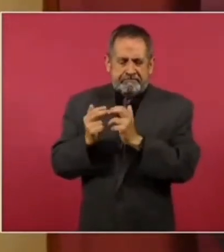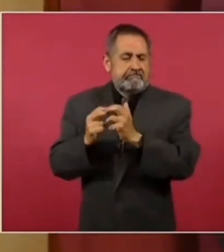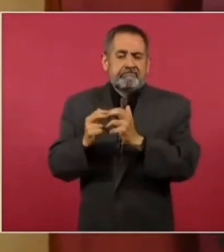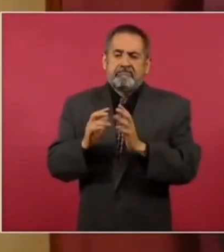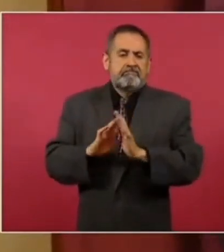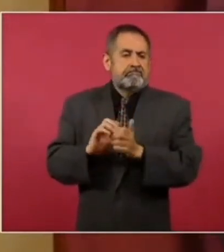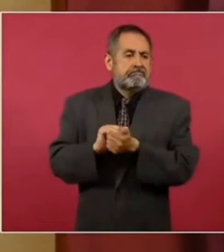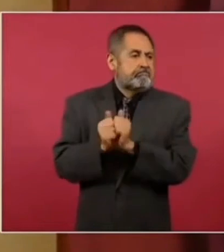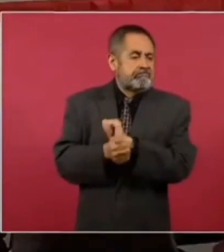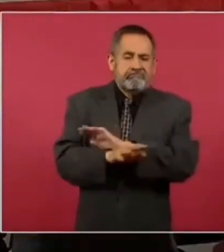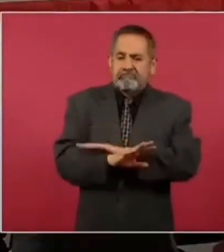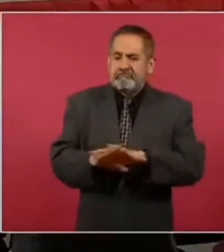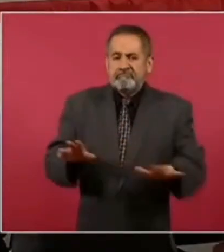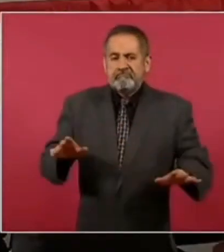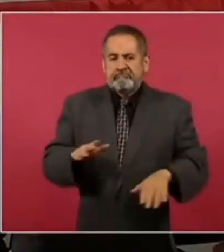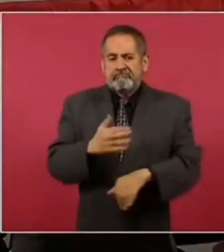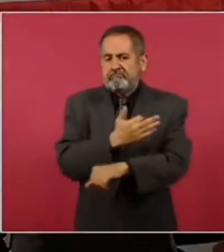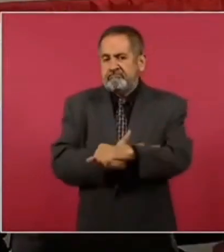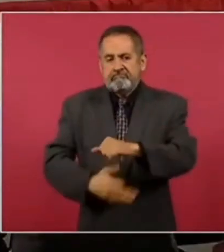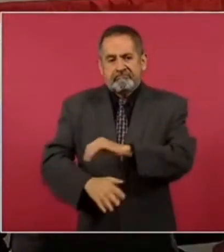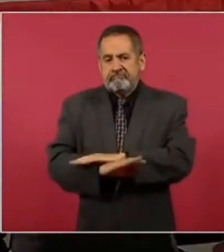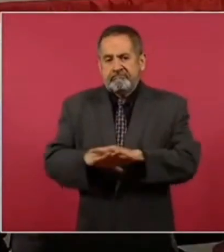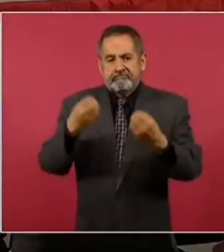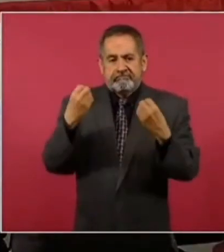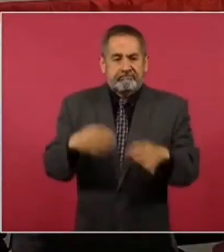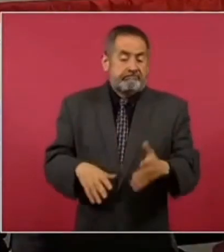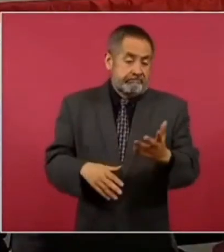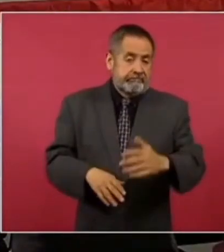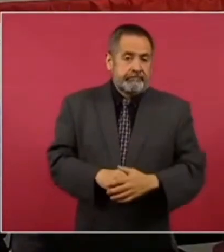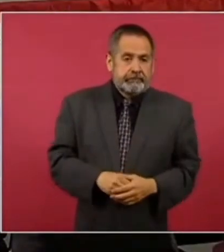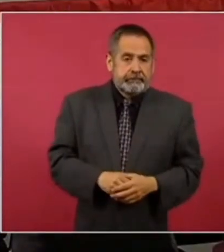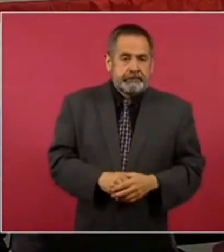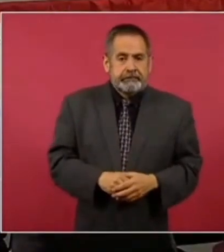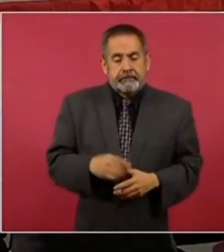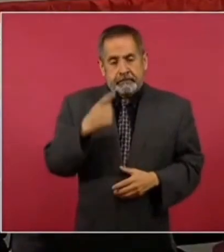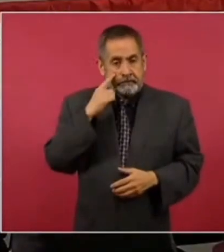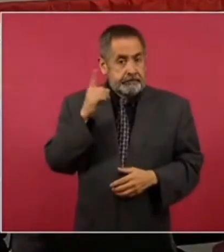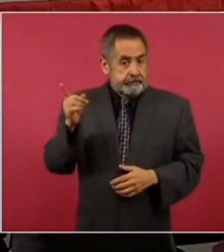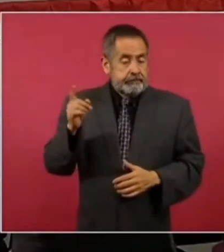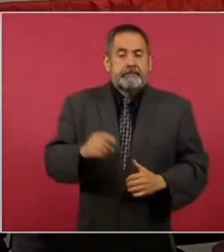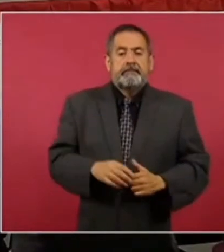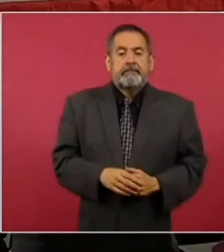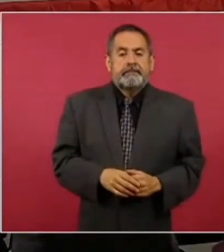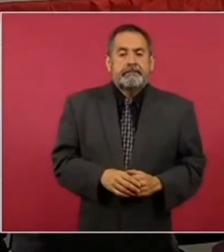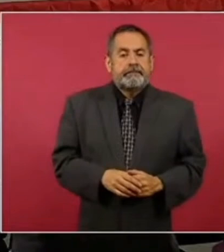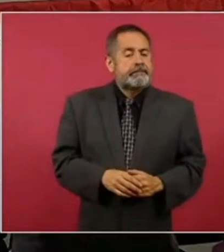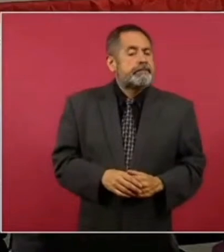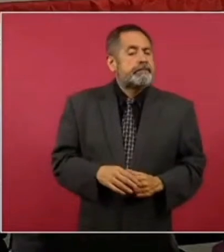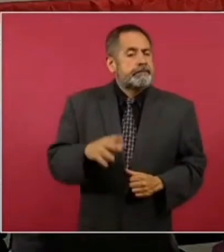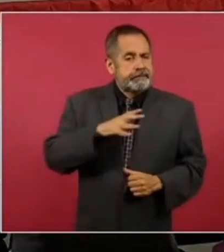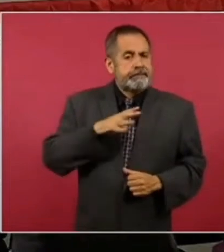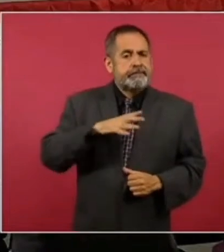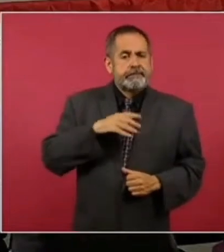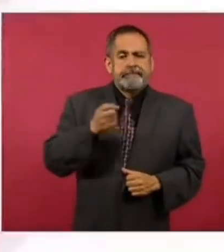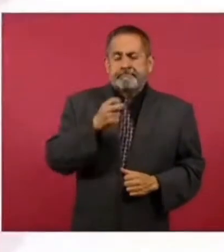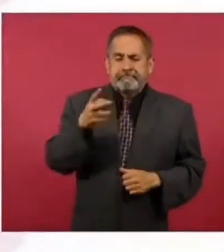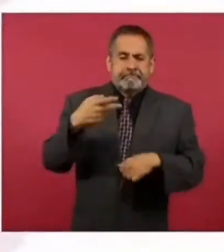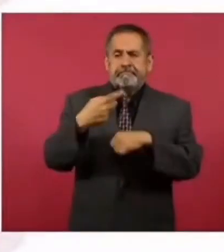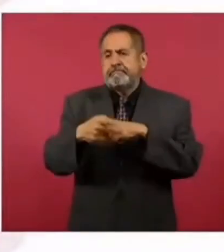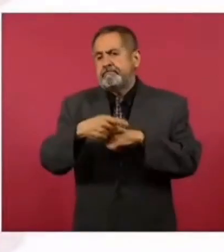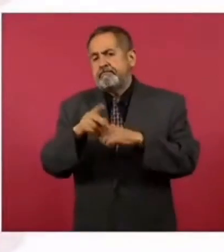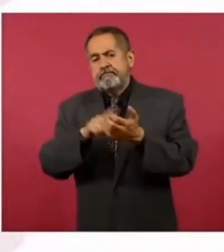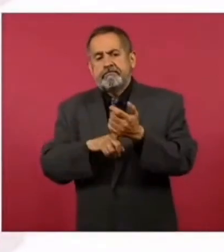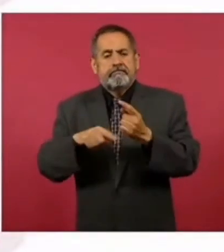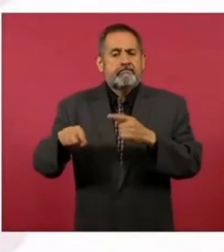dije, irreversibles permanentes. La siguiente y penúltima es, existen elementos de riesgo,